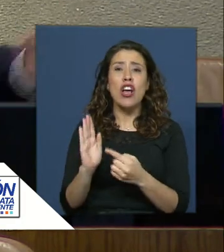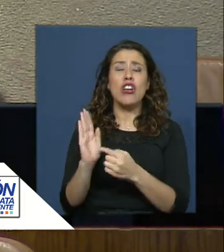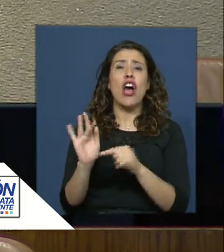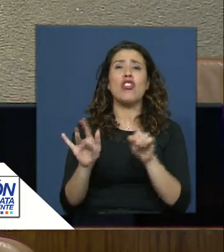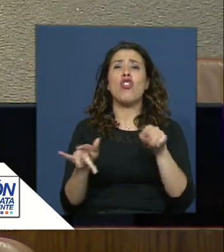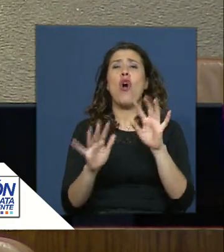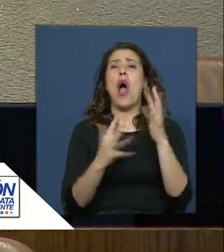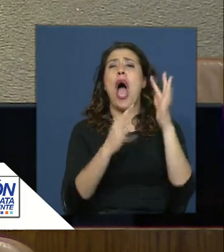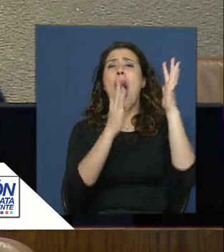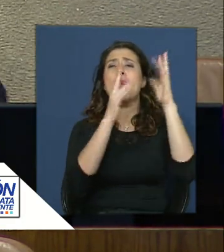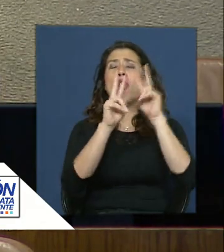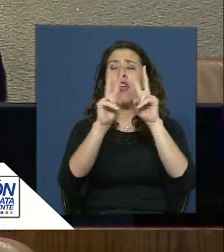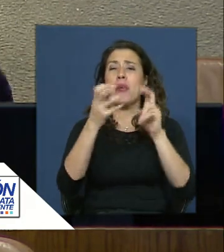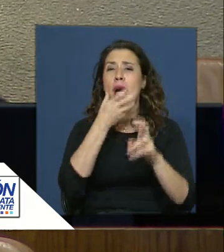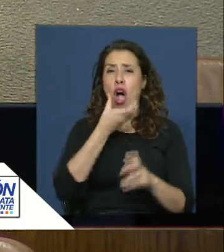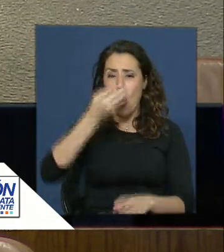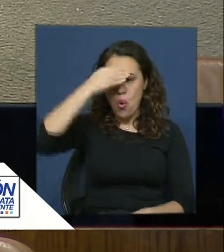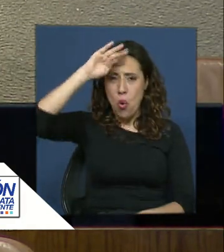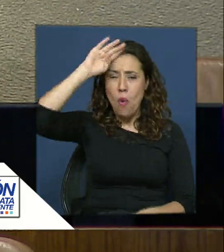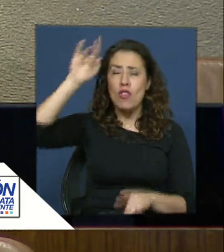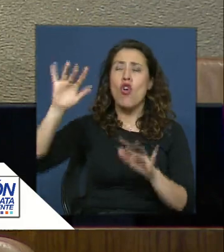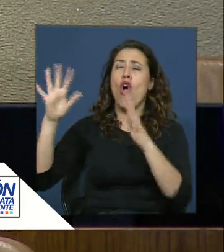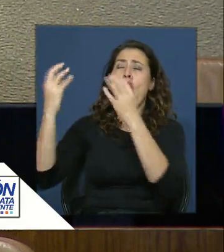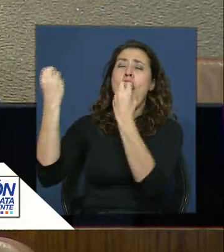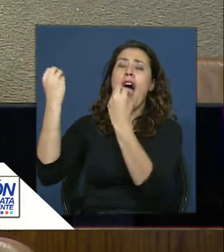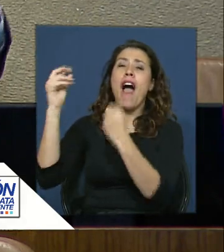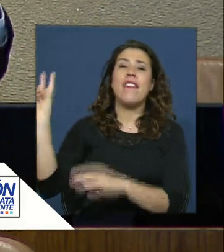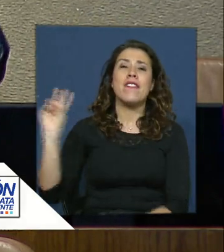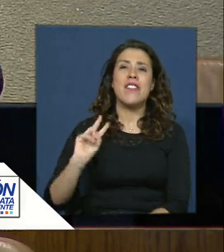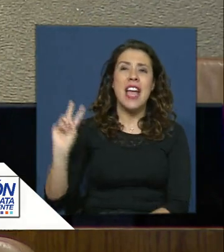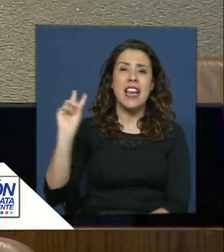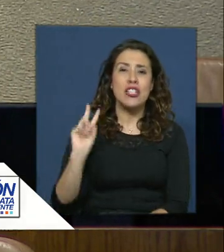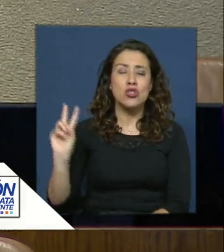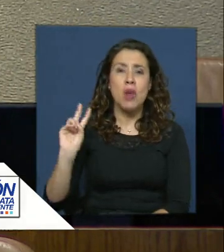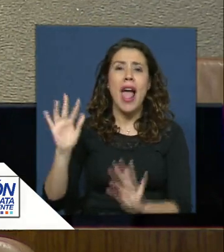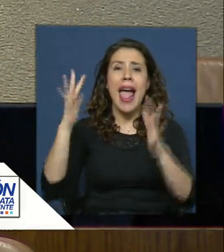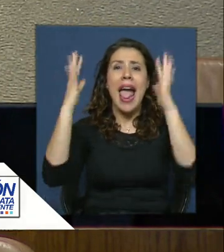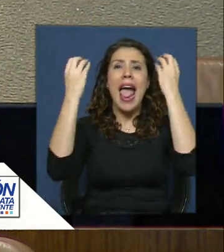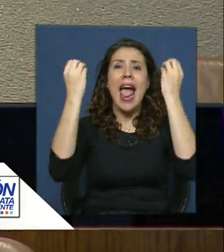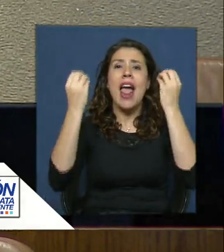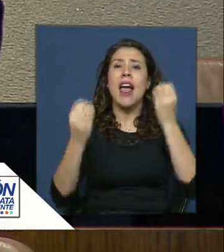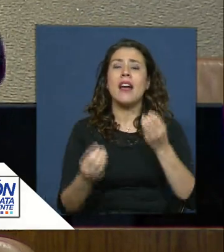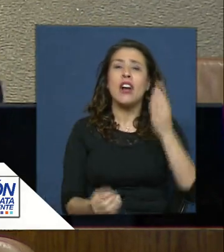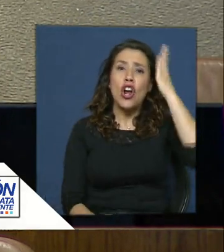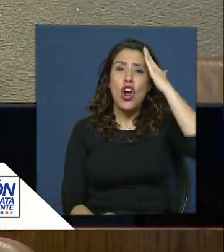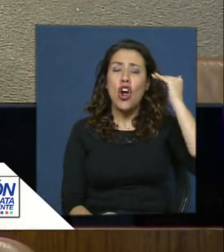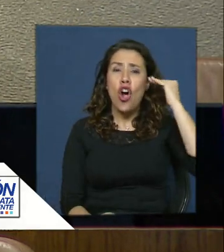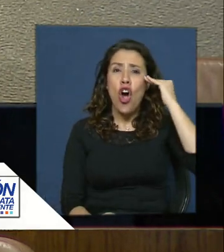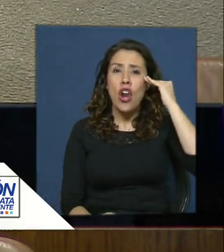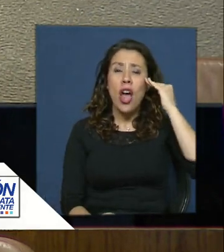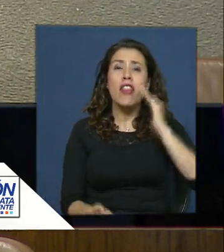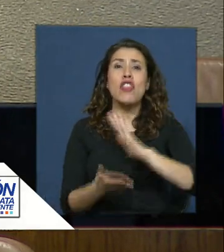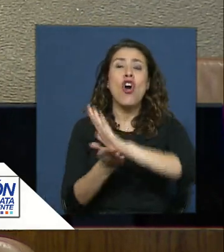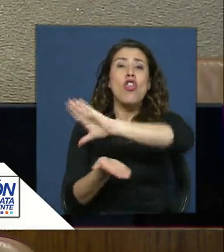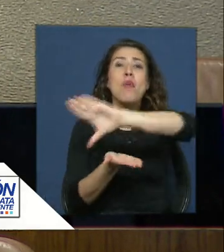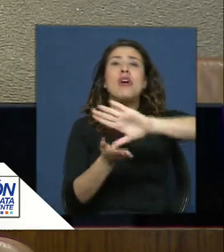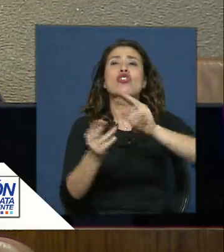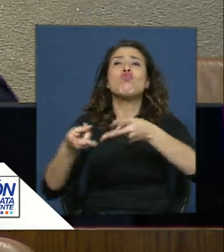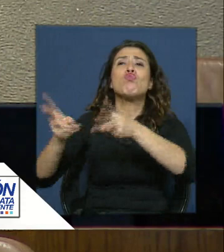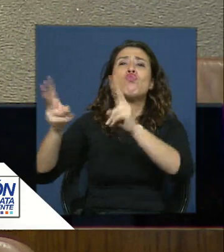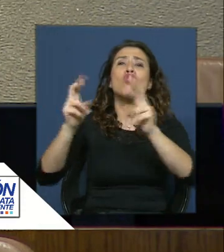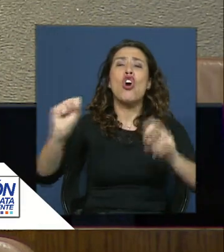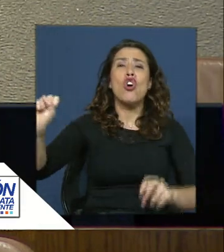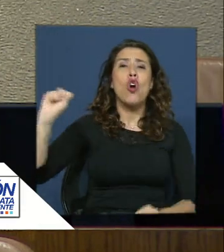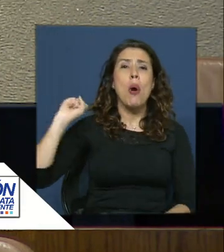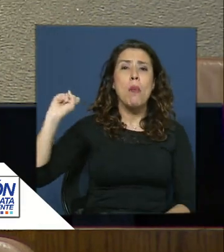aplauden lo que pasa en Cuba, aplauden lo que pasa en Venezuela, aplauden lo que pasa en Corea, aplauden lo que pasa en todos los países comunistas